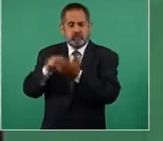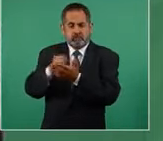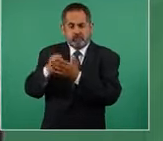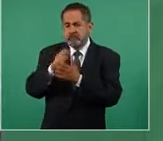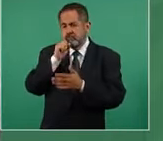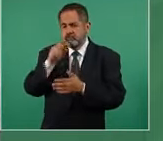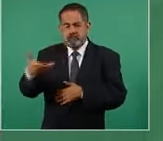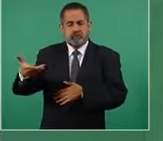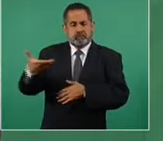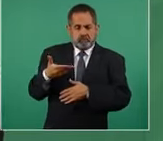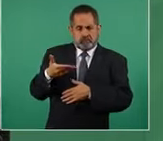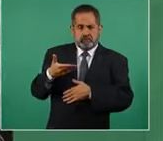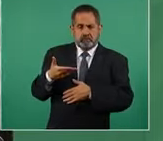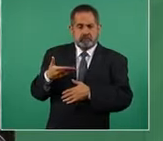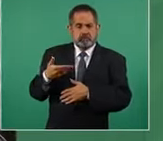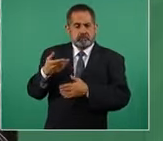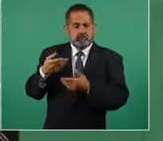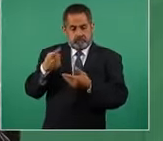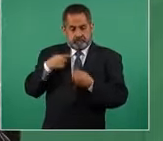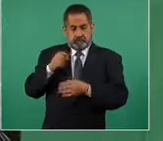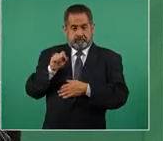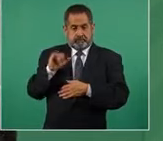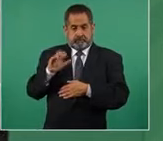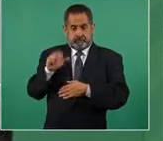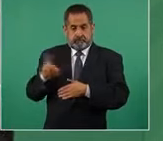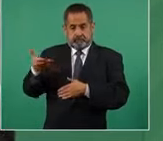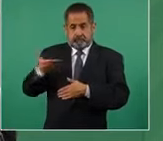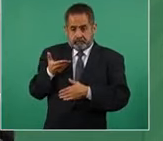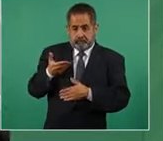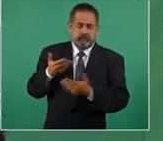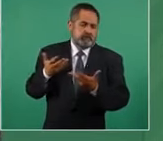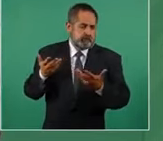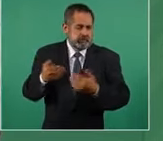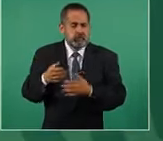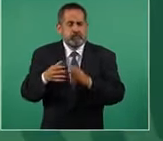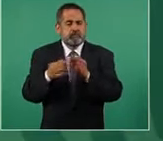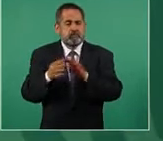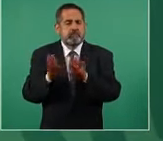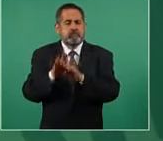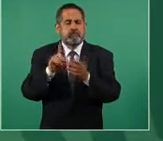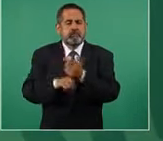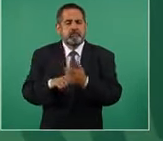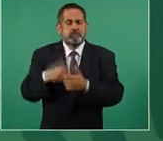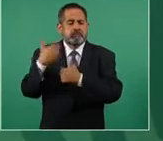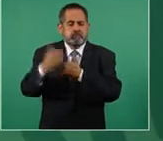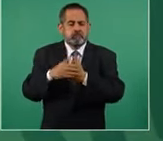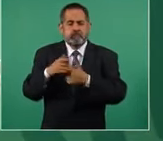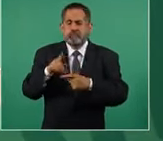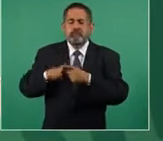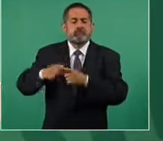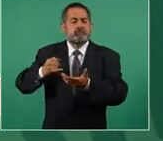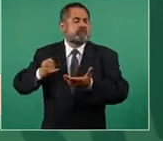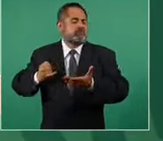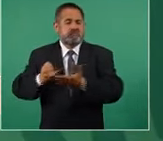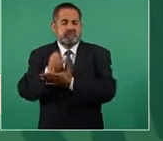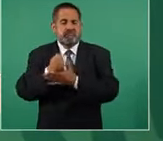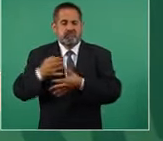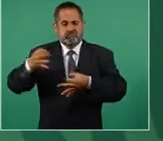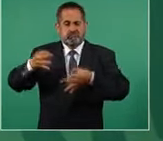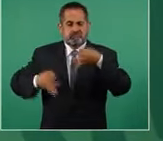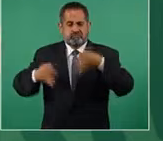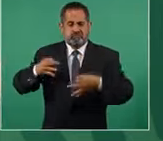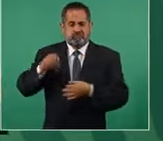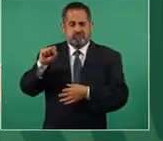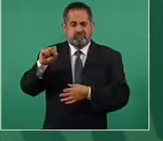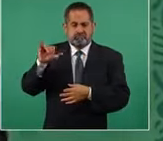controversia a la corte, de modo que va a ser el Poder Judicial el